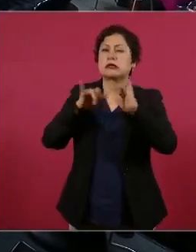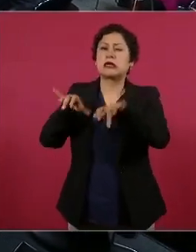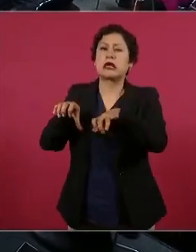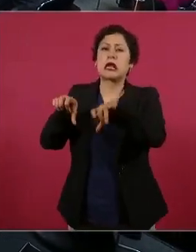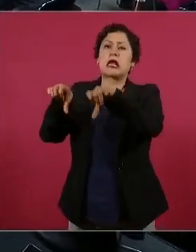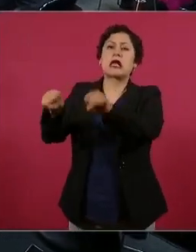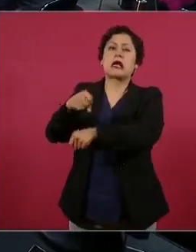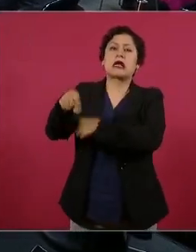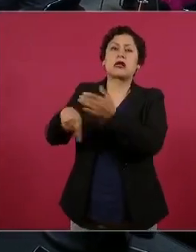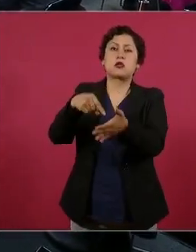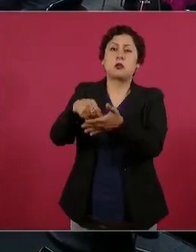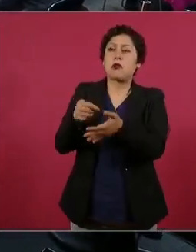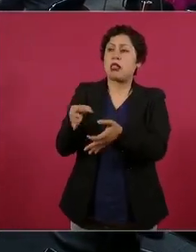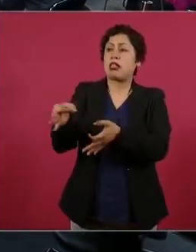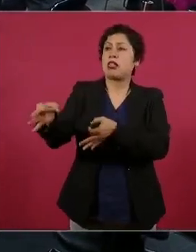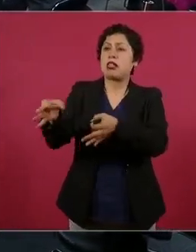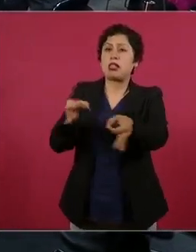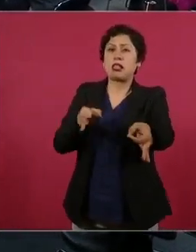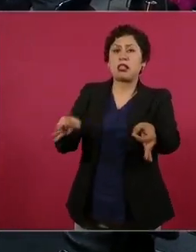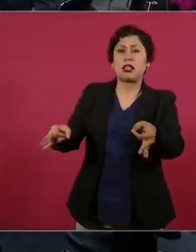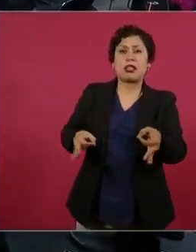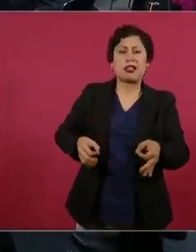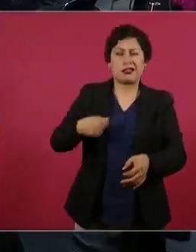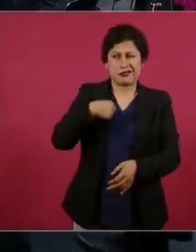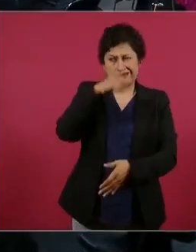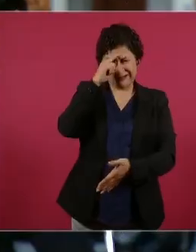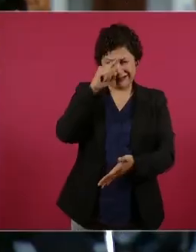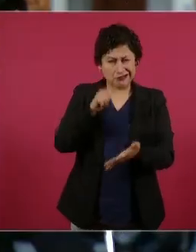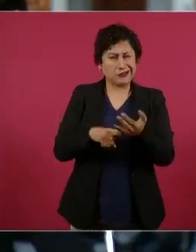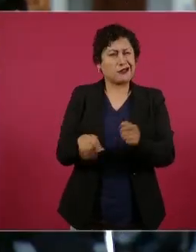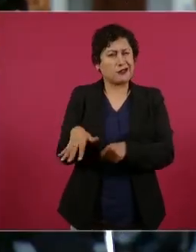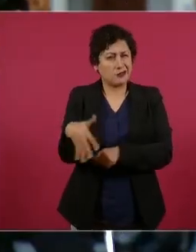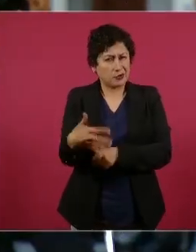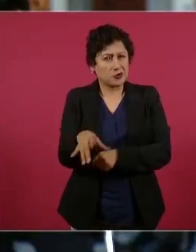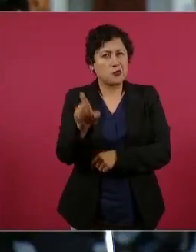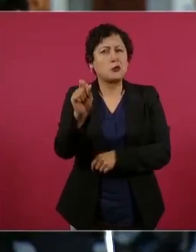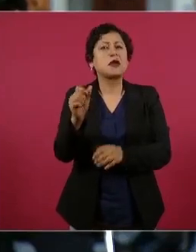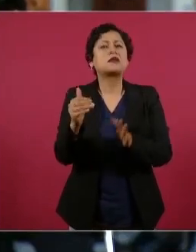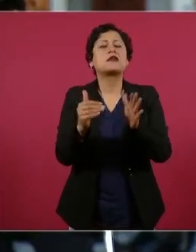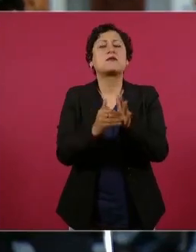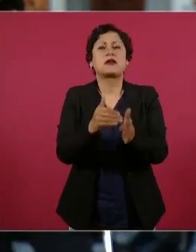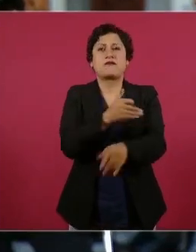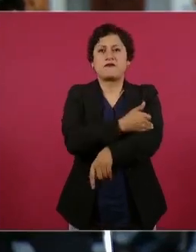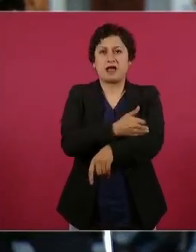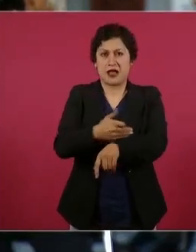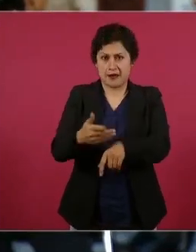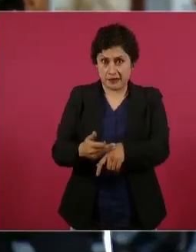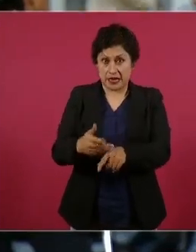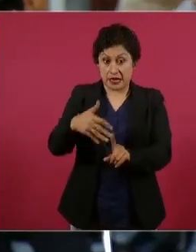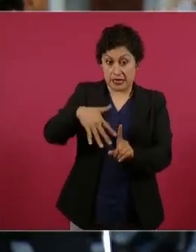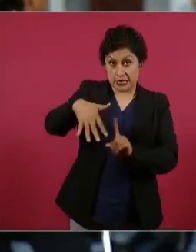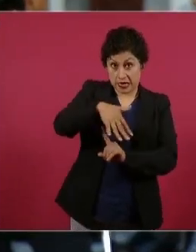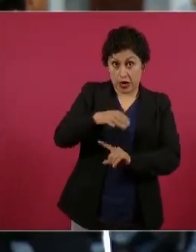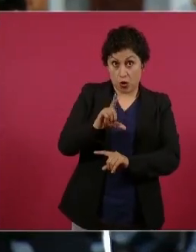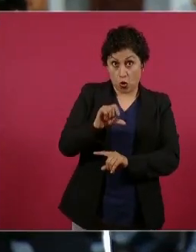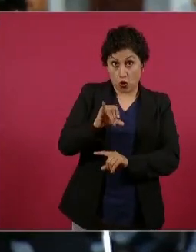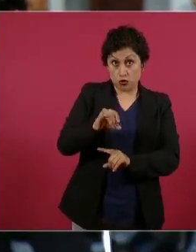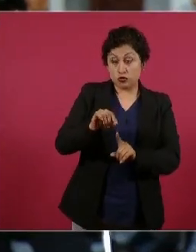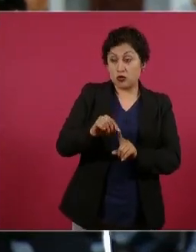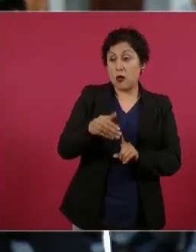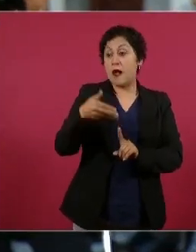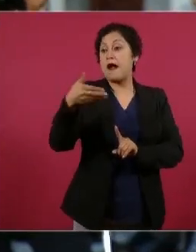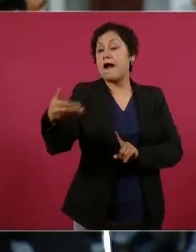en colonias donde viven, yo creo que cerca de 20 mil familias en la parte de atrás de la Colosio, pero del otro lado, ¿no? Que no